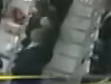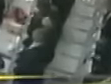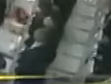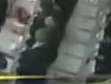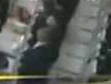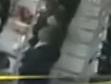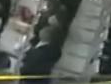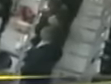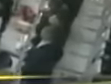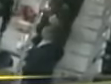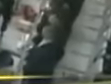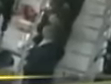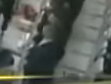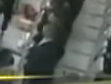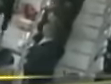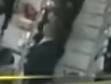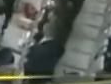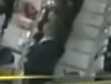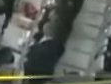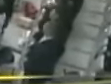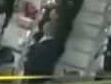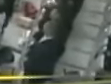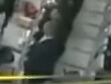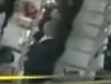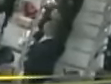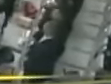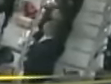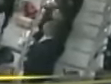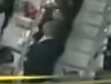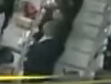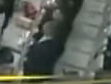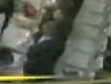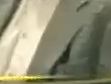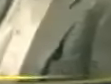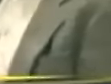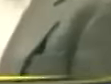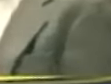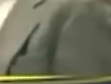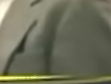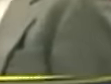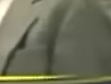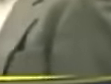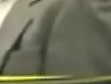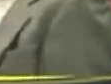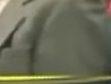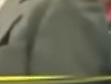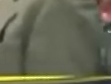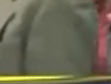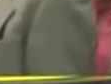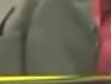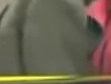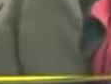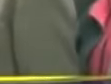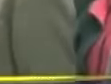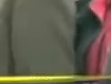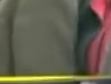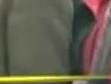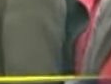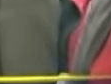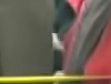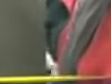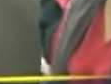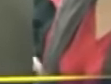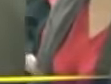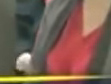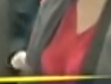Parlamento, cada una de las leyes aprobadas, sancionadas, que han servido también para la discusión.